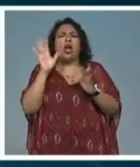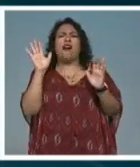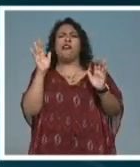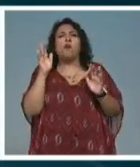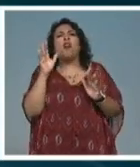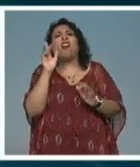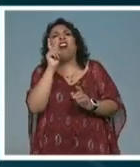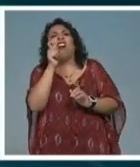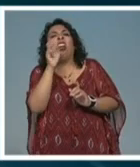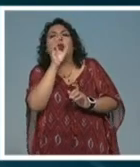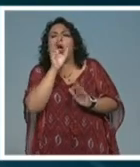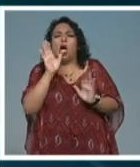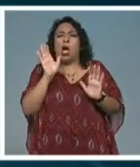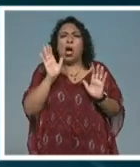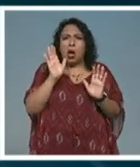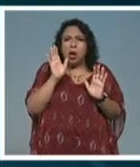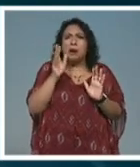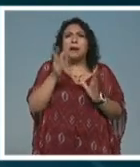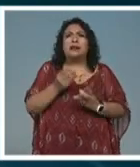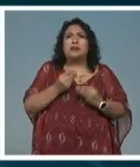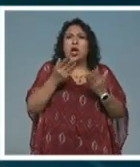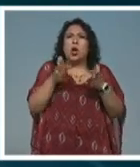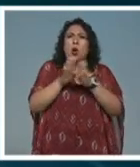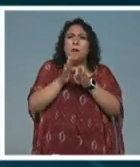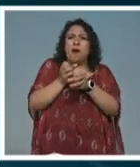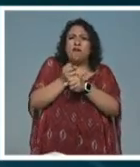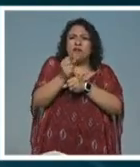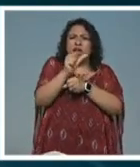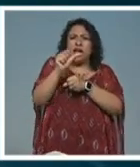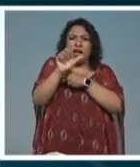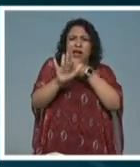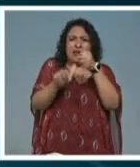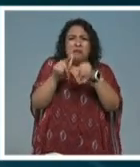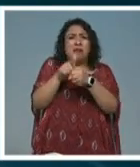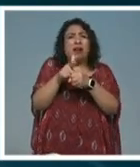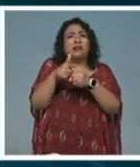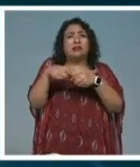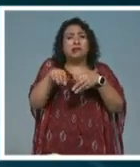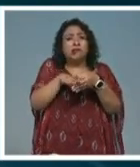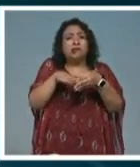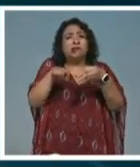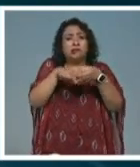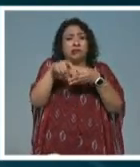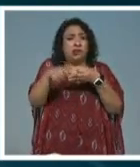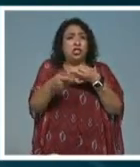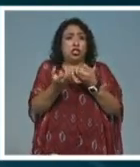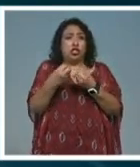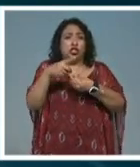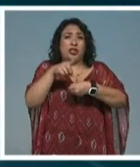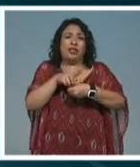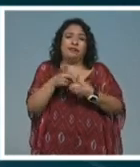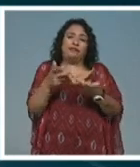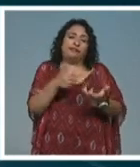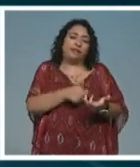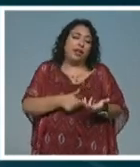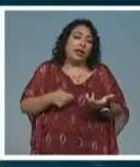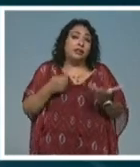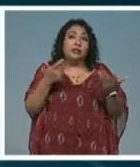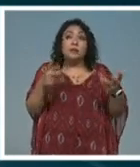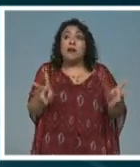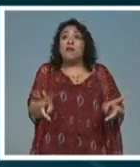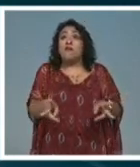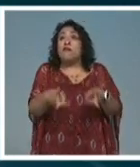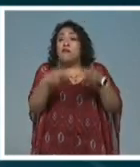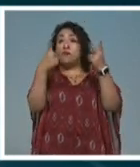podría expresarse en el maltrato a los animales, que es algo constante en nuestra sociedad. Por desgracia, la